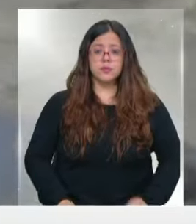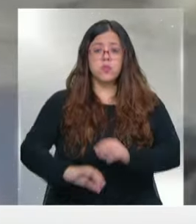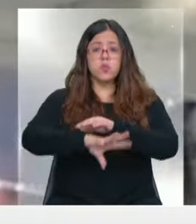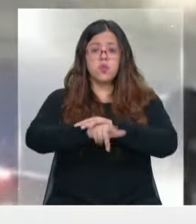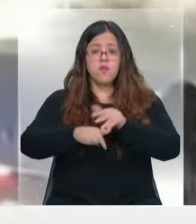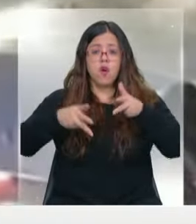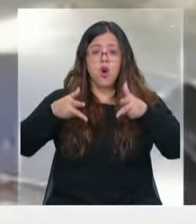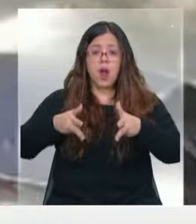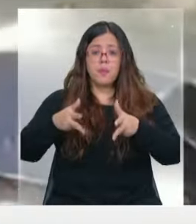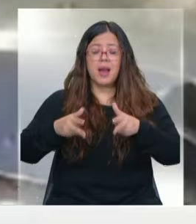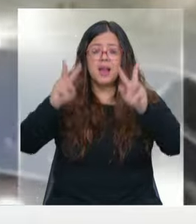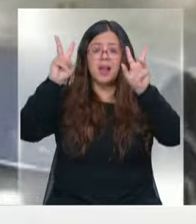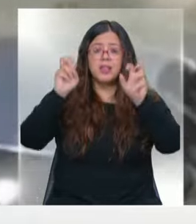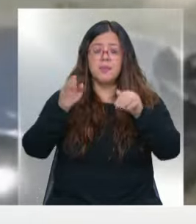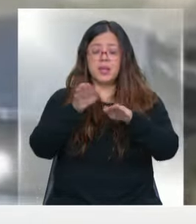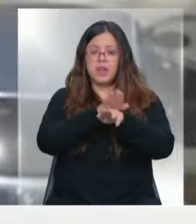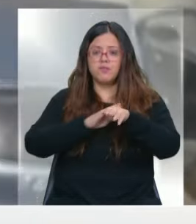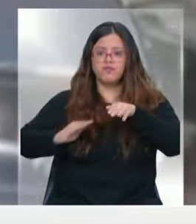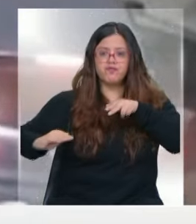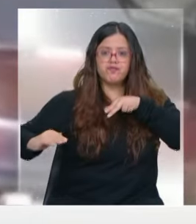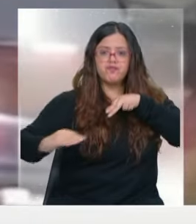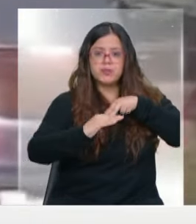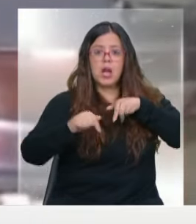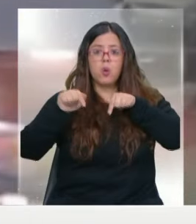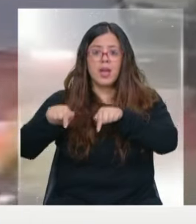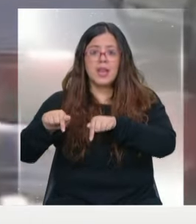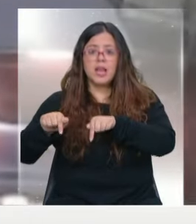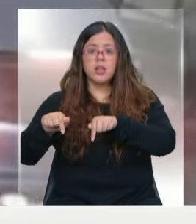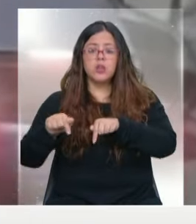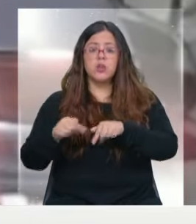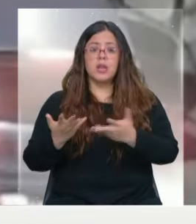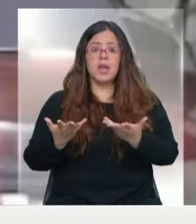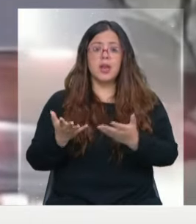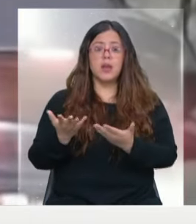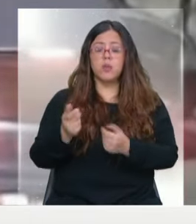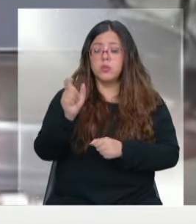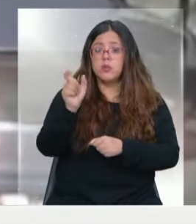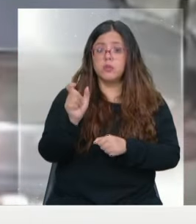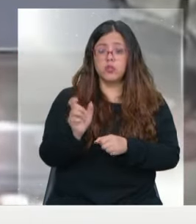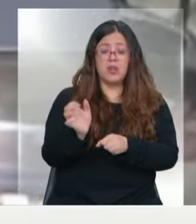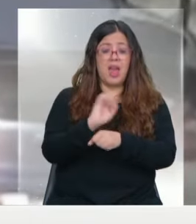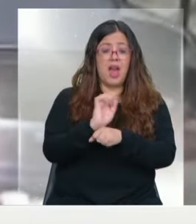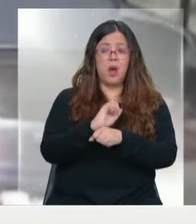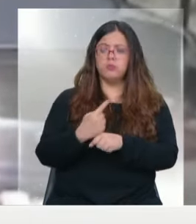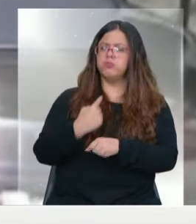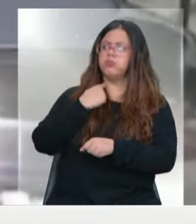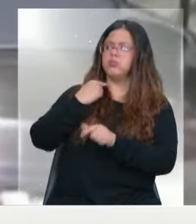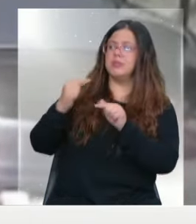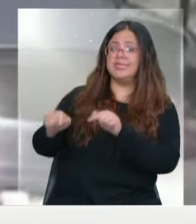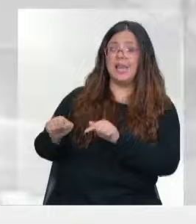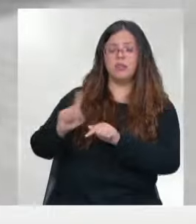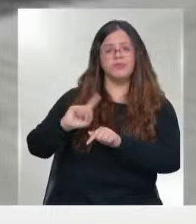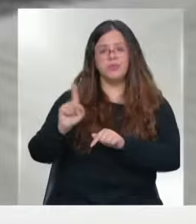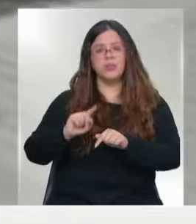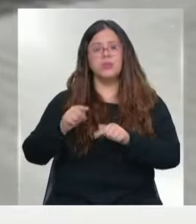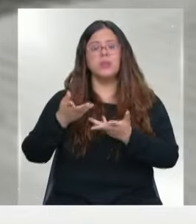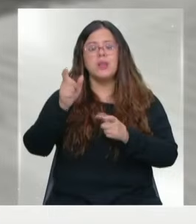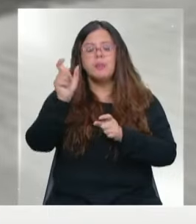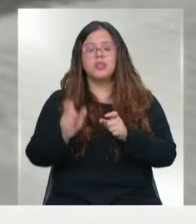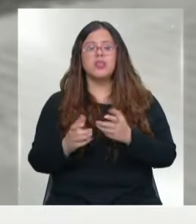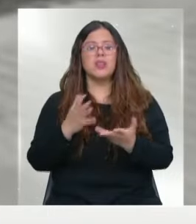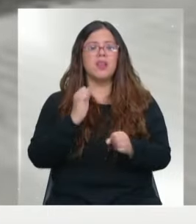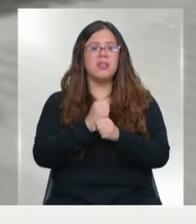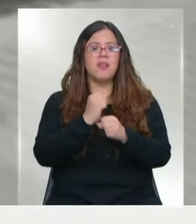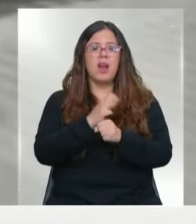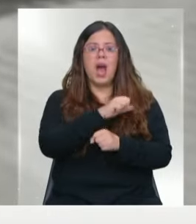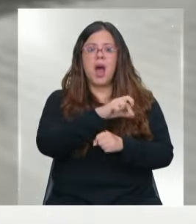con intimidación en la modalidad de encerrona, aunque en esta ocasión no se trata de un automovilista que es víctima de este tipo de asalto, sino de un